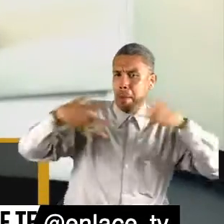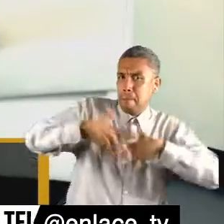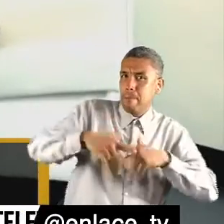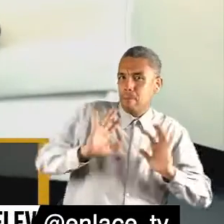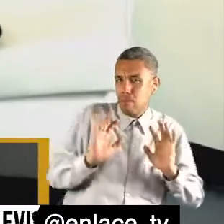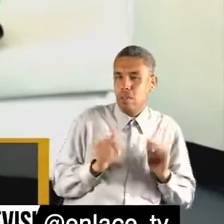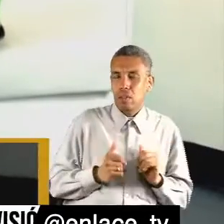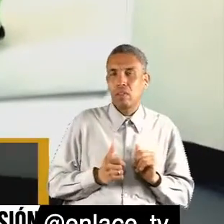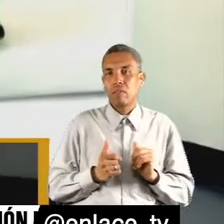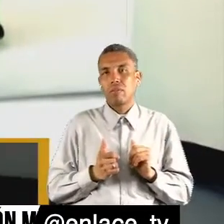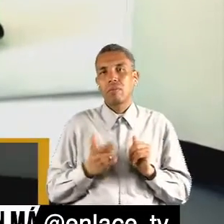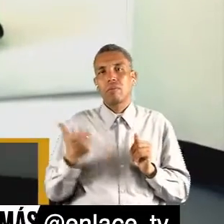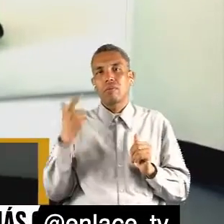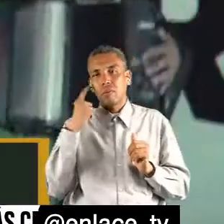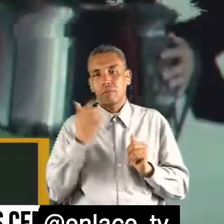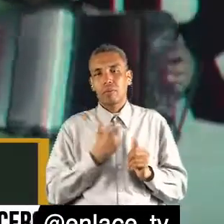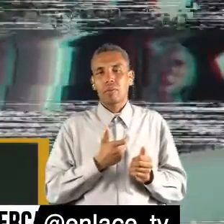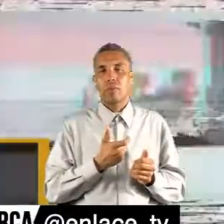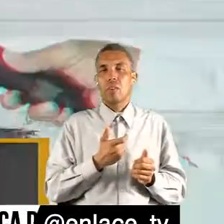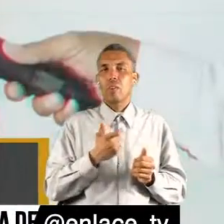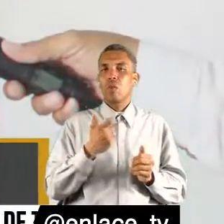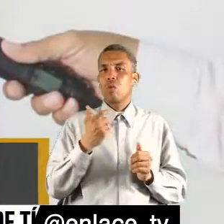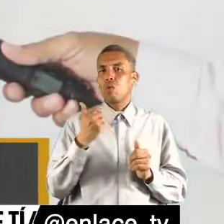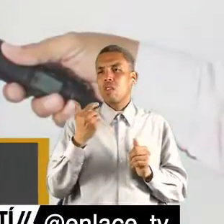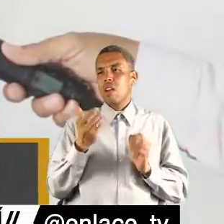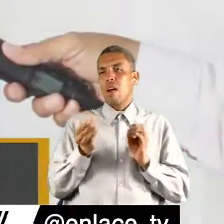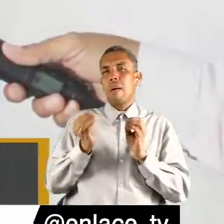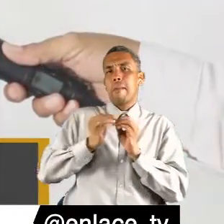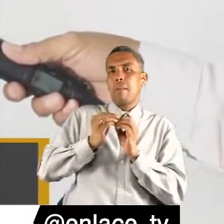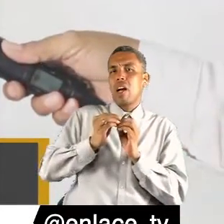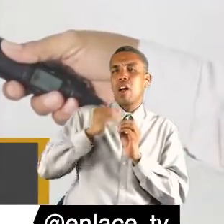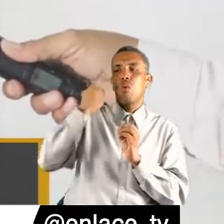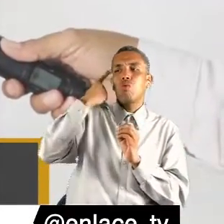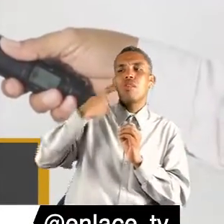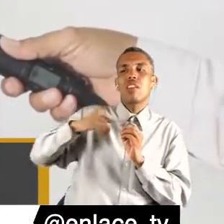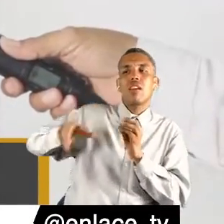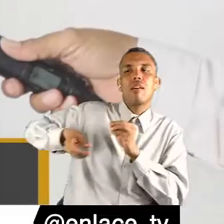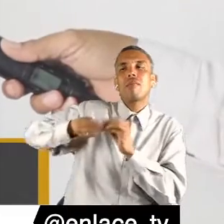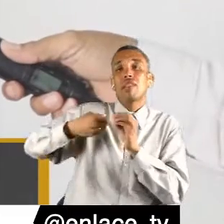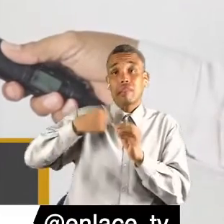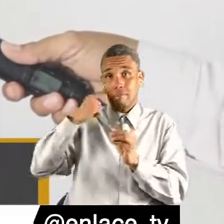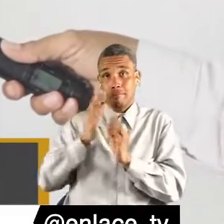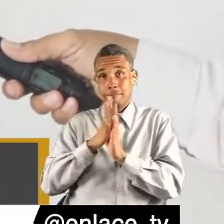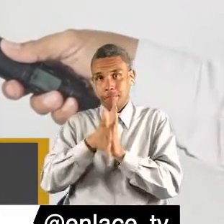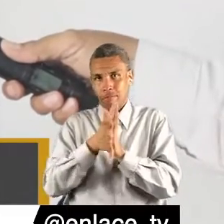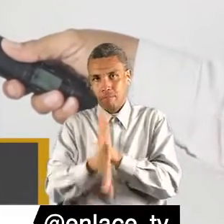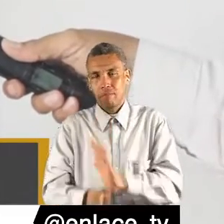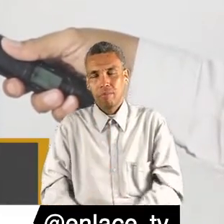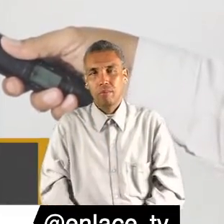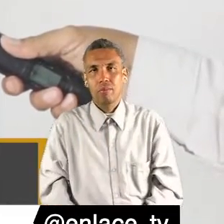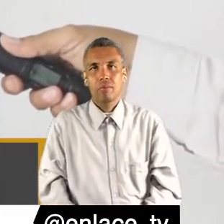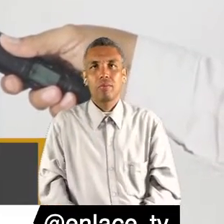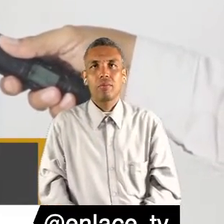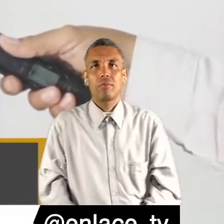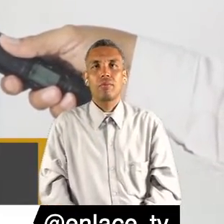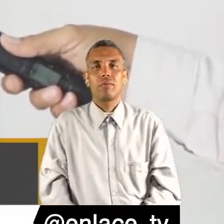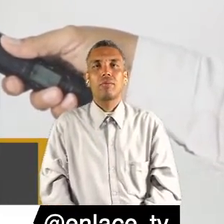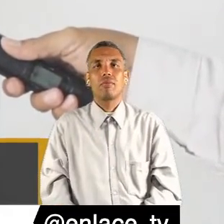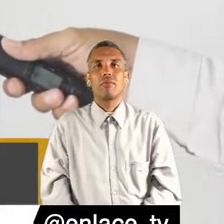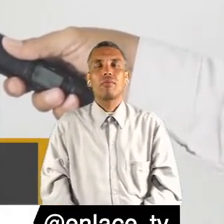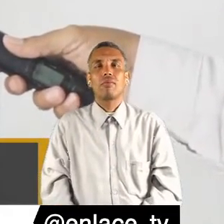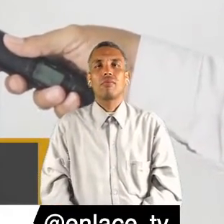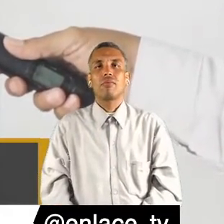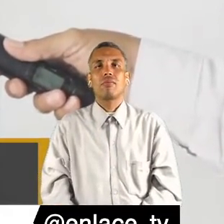de temas de su autoría, como el titulado Una Noche Más. Por toda esta tierra recorriendo su sin poderla